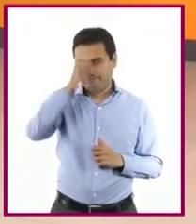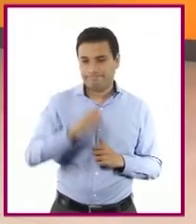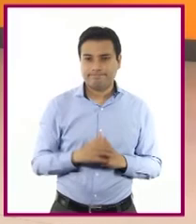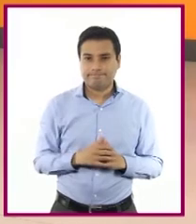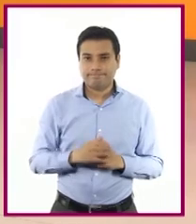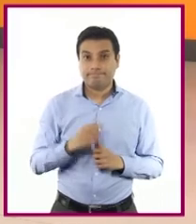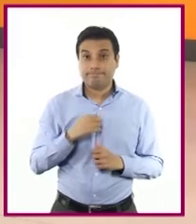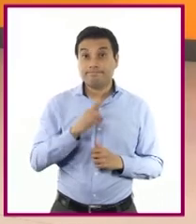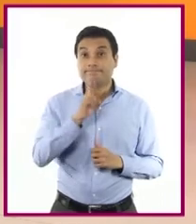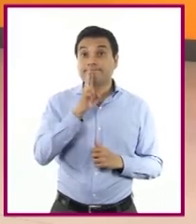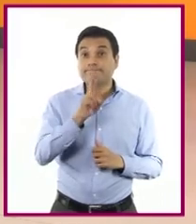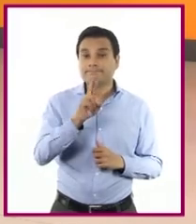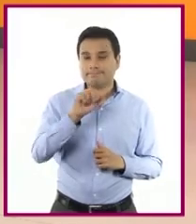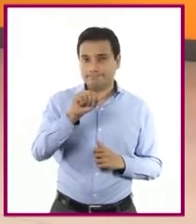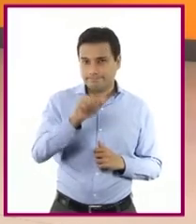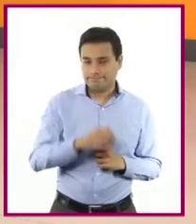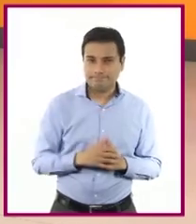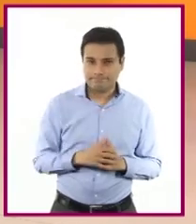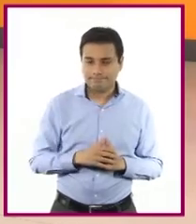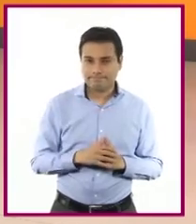respondí inciso A.